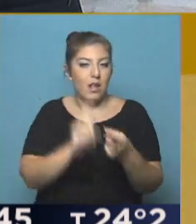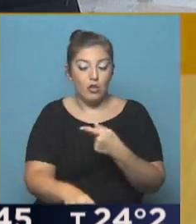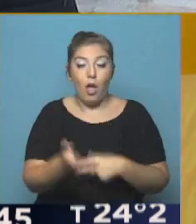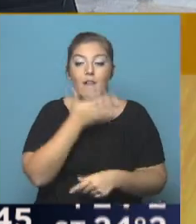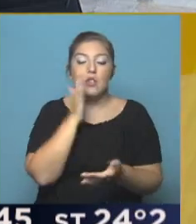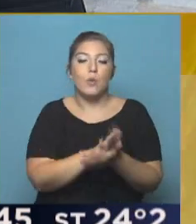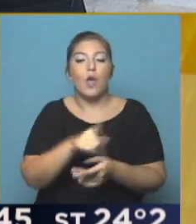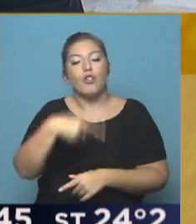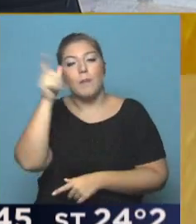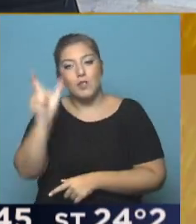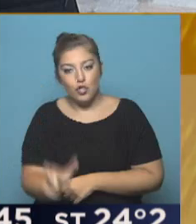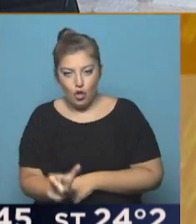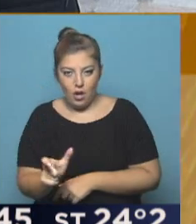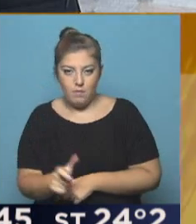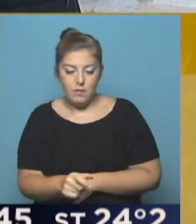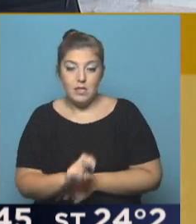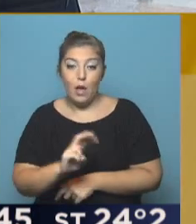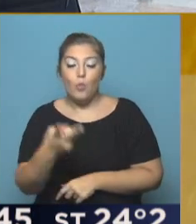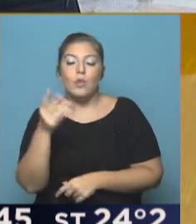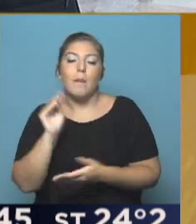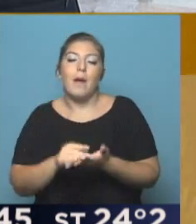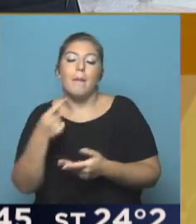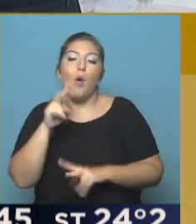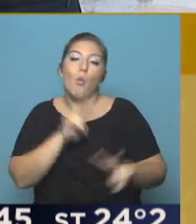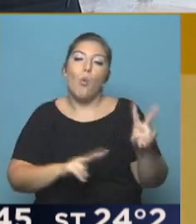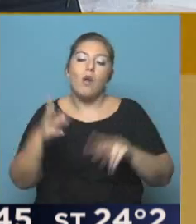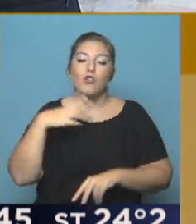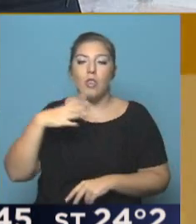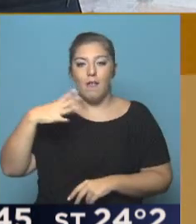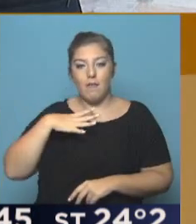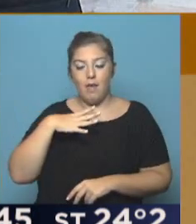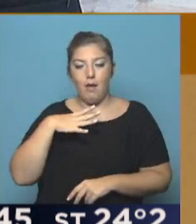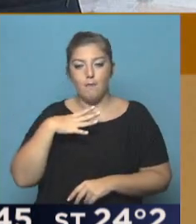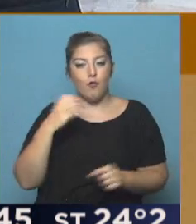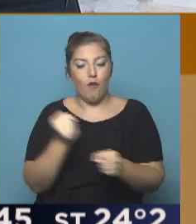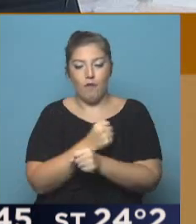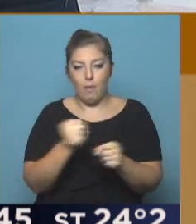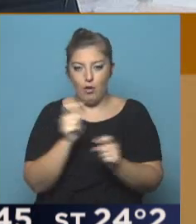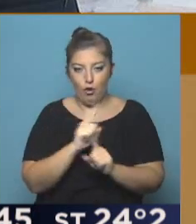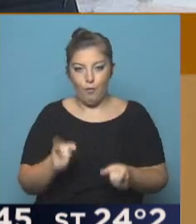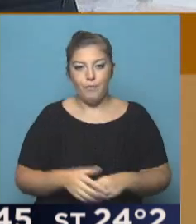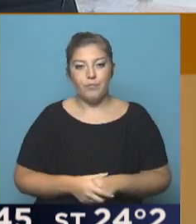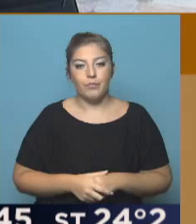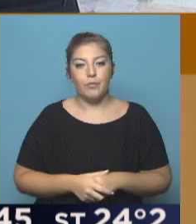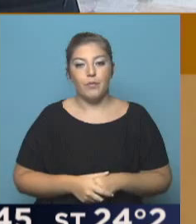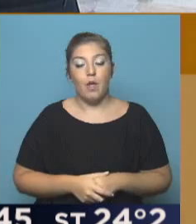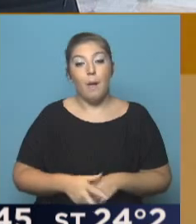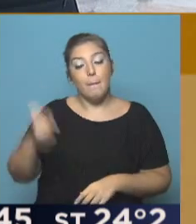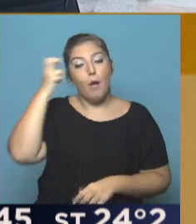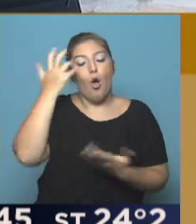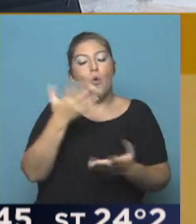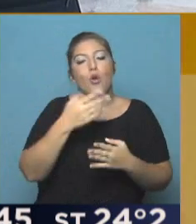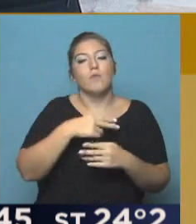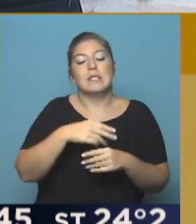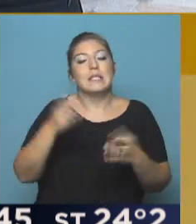de otra persona, de una segunda, pero la están buscando, todavía no está confirmado. El Parlamento, por supuesto, fue